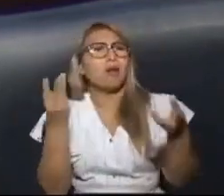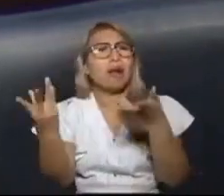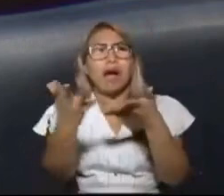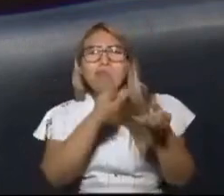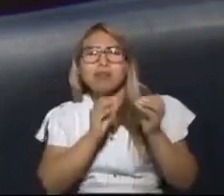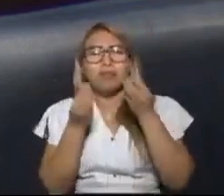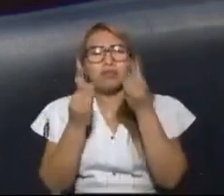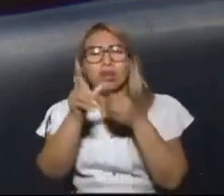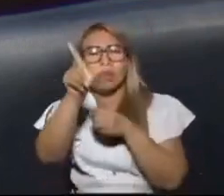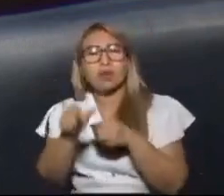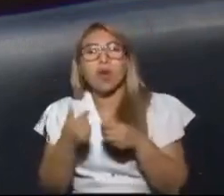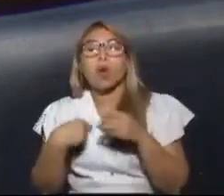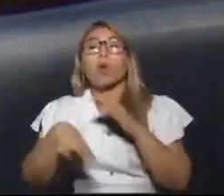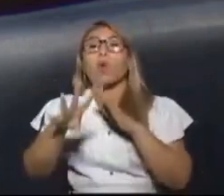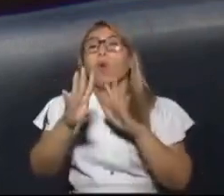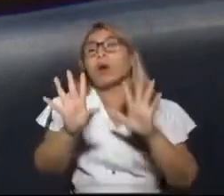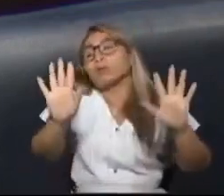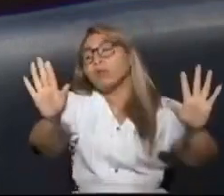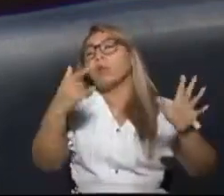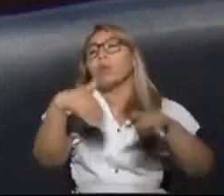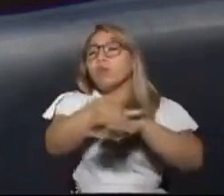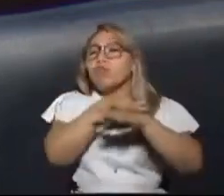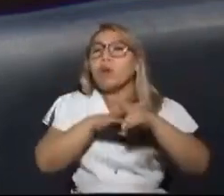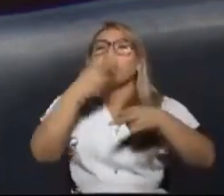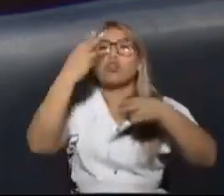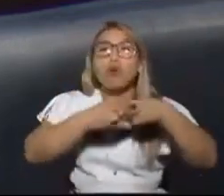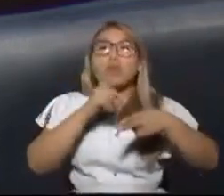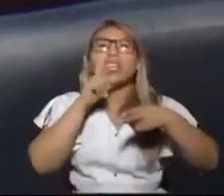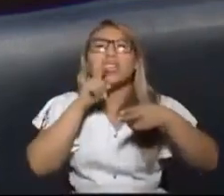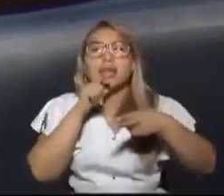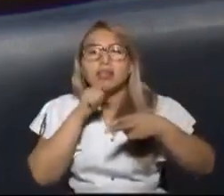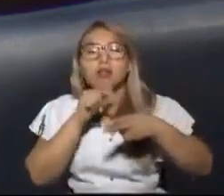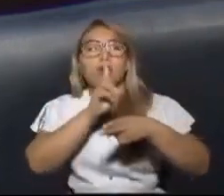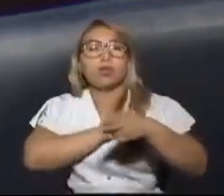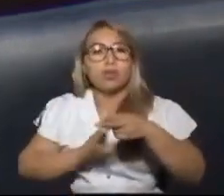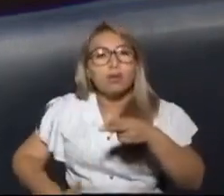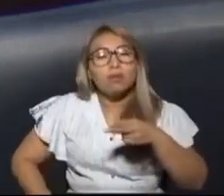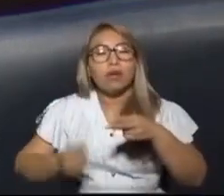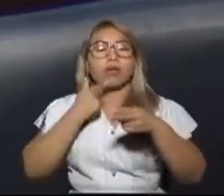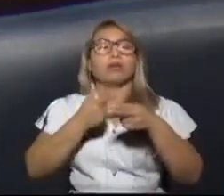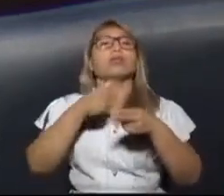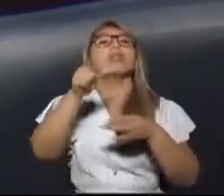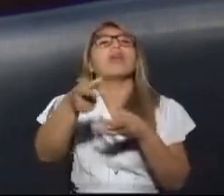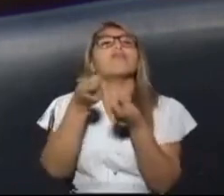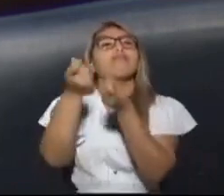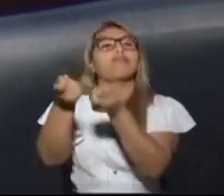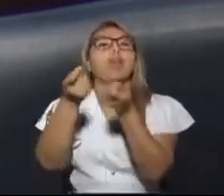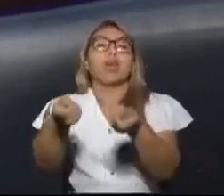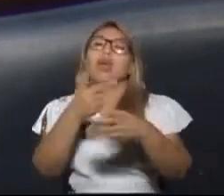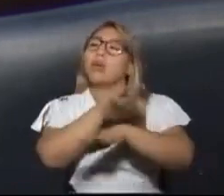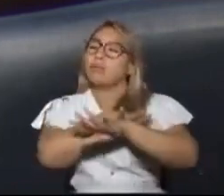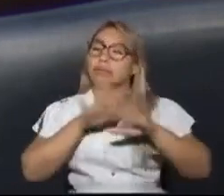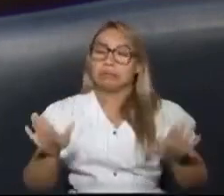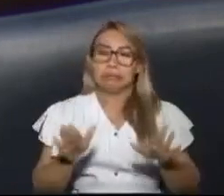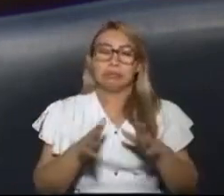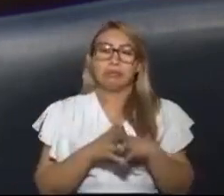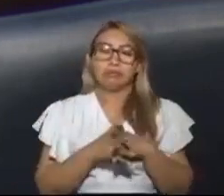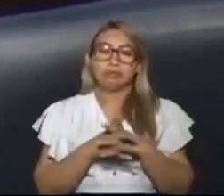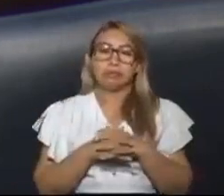1, 2, 3 y 4 millones. Que den la lista, o aquellos compañeros que acusan, que den los nombres y den su cobardía.